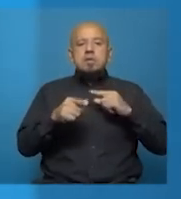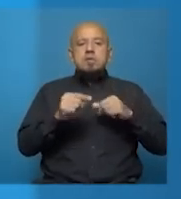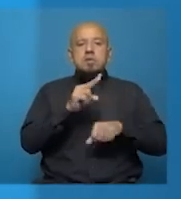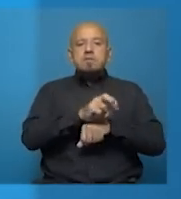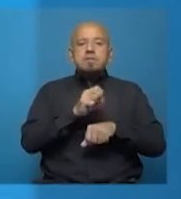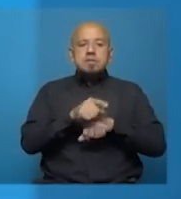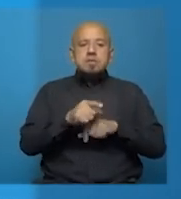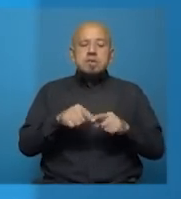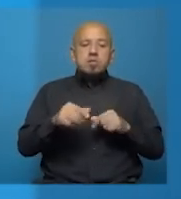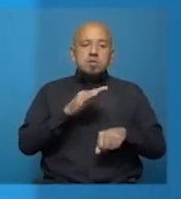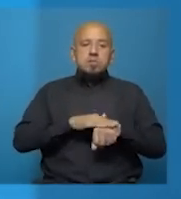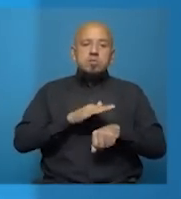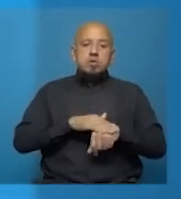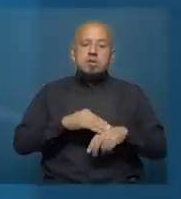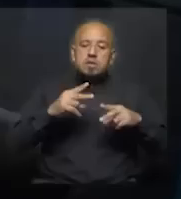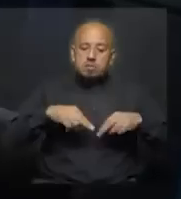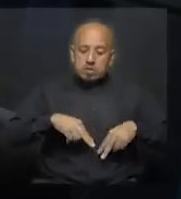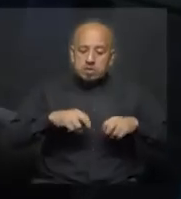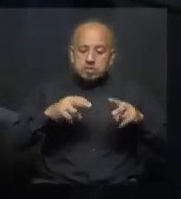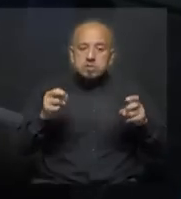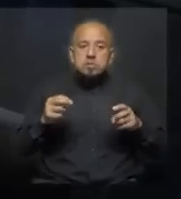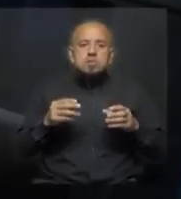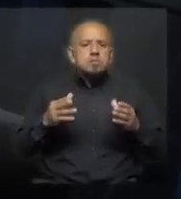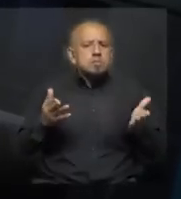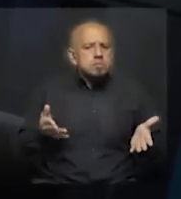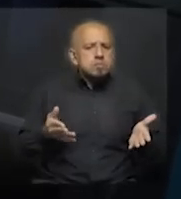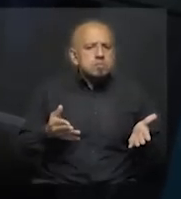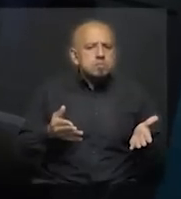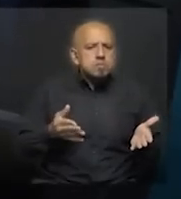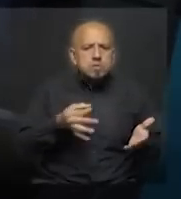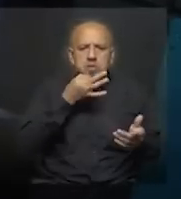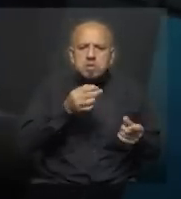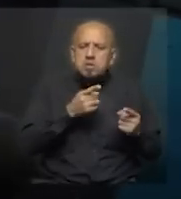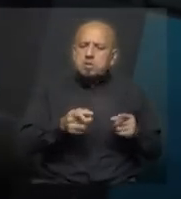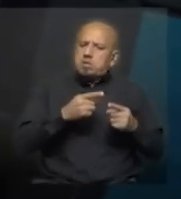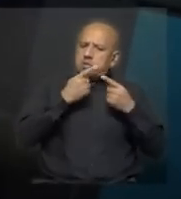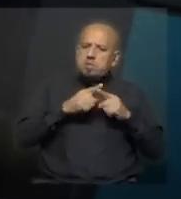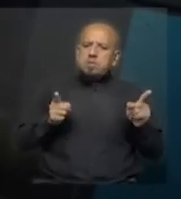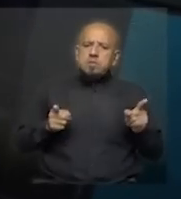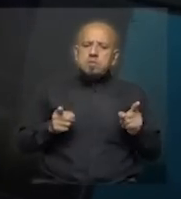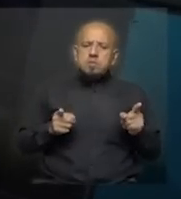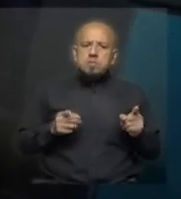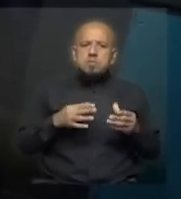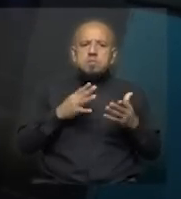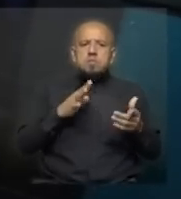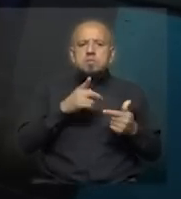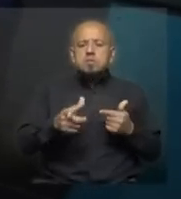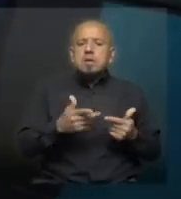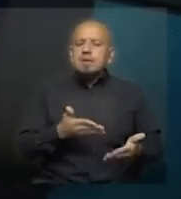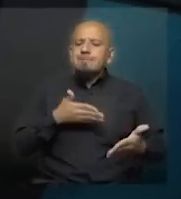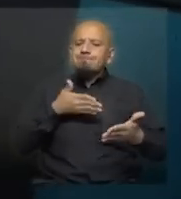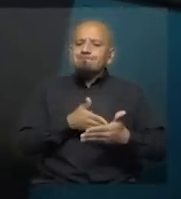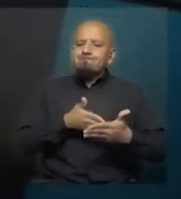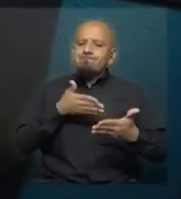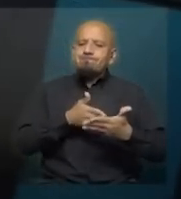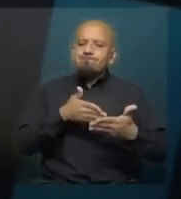fiscal encargada de la investigación dice una cosa totalmente diferente. Dice que ha habido piedras en el